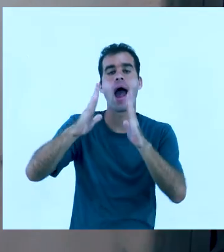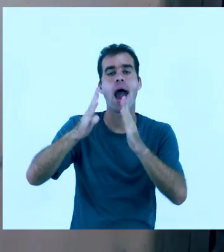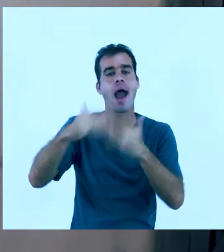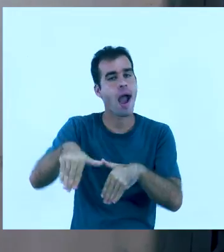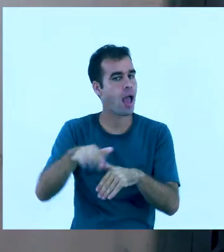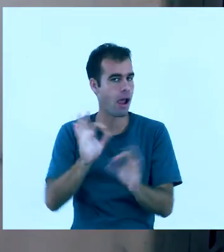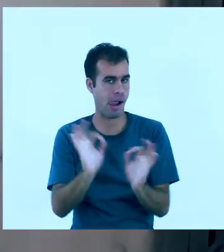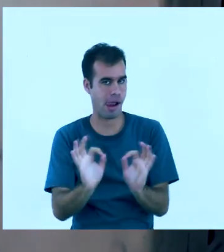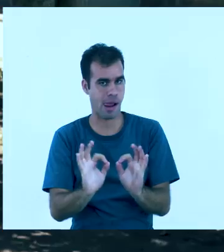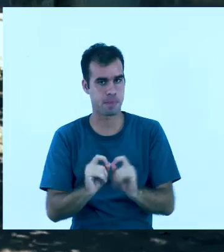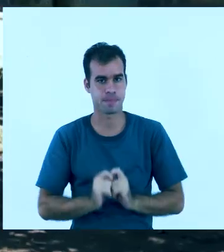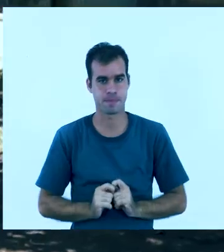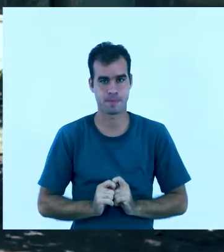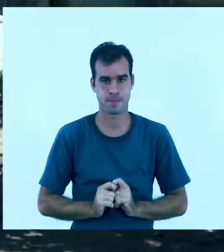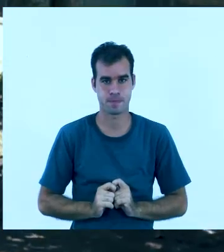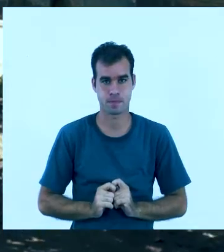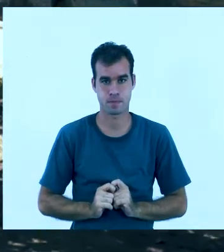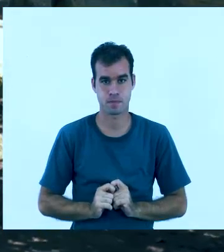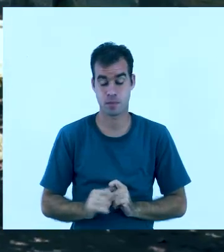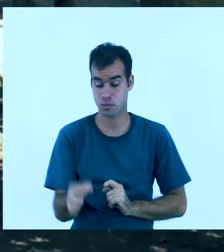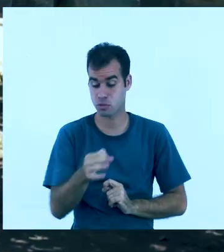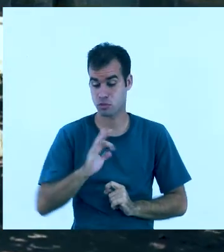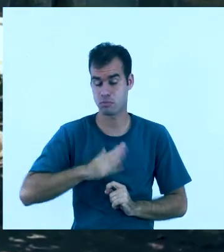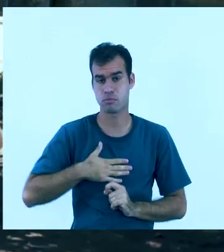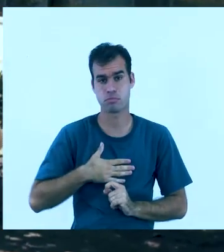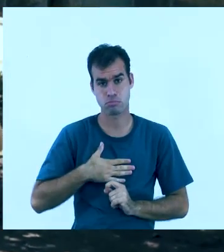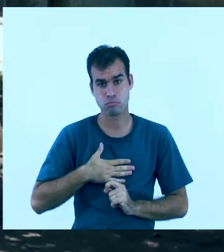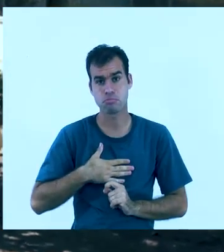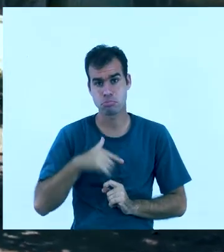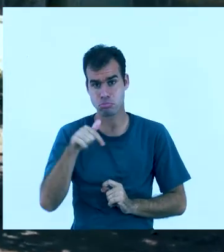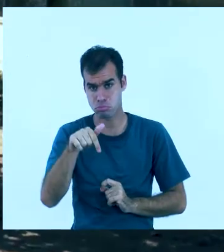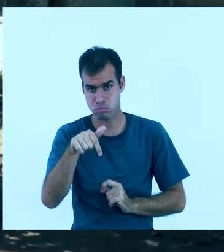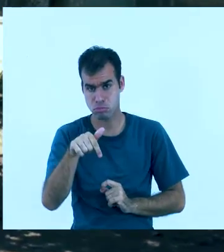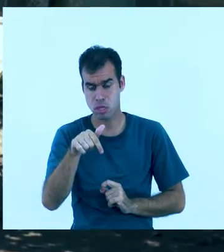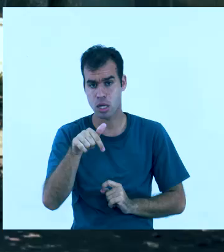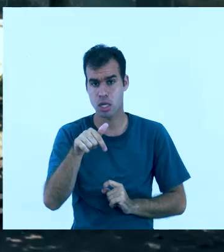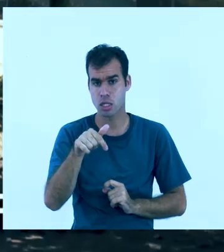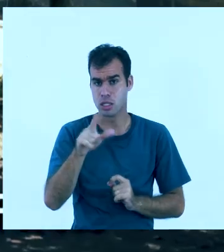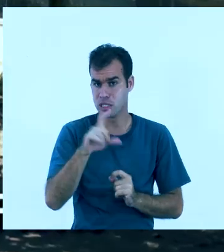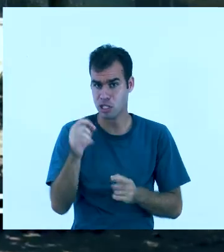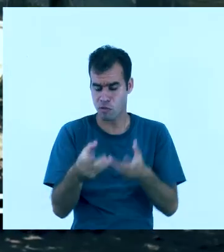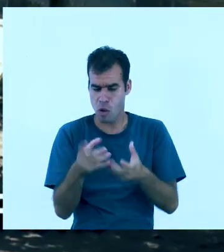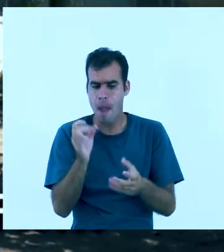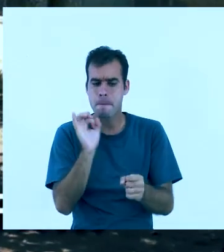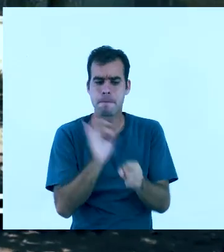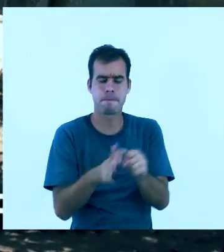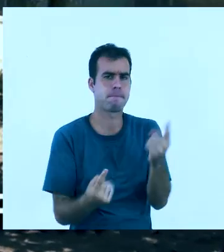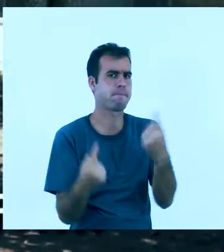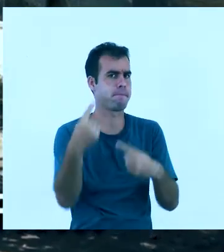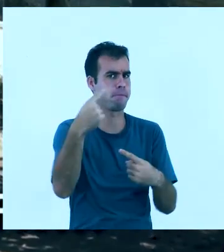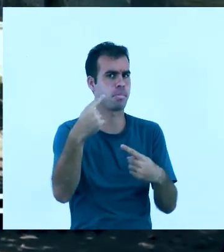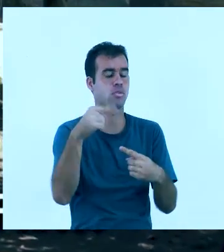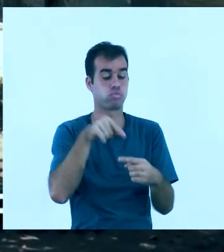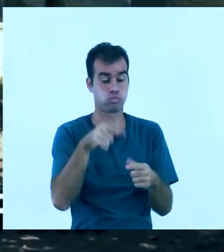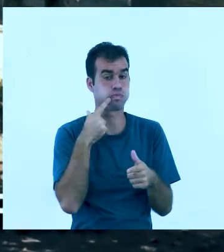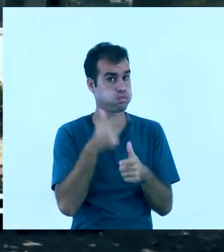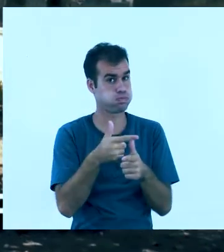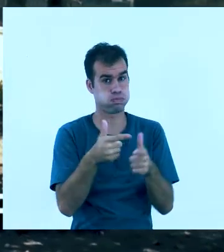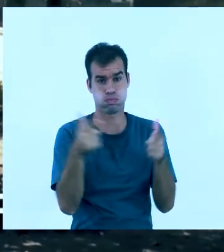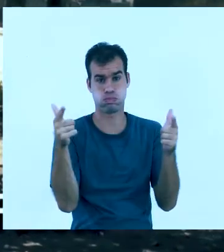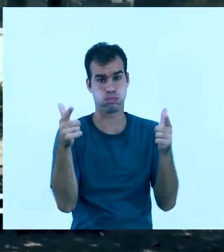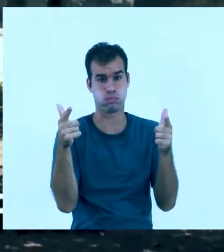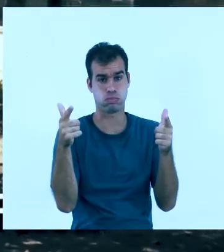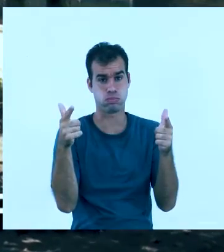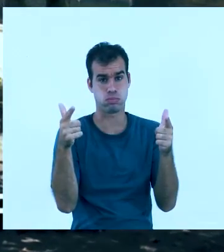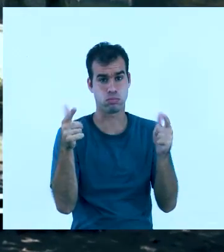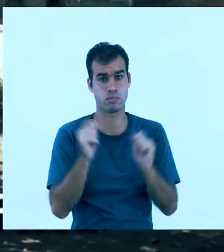ellos no tengan que salir a la calle. El contingente del municipio de Roda fue el primero que se constituyó en la provincia y es el más grande que existe por el